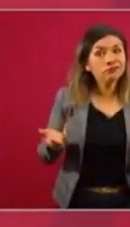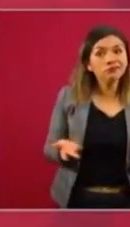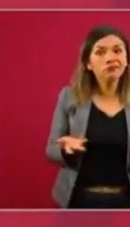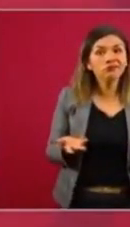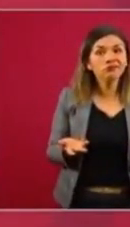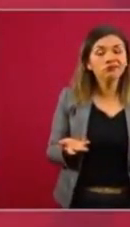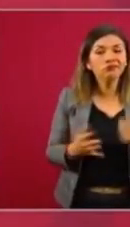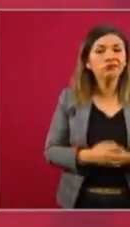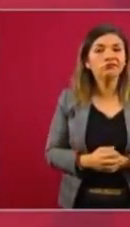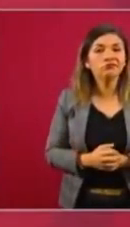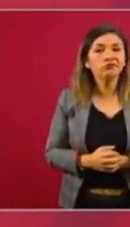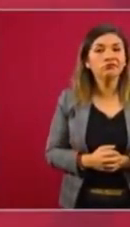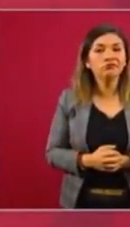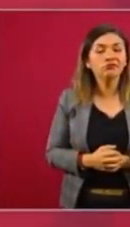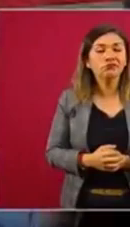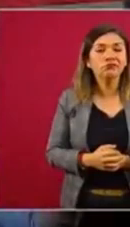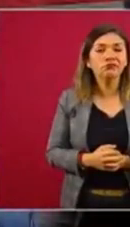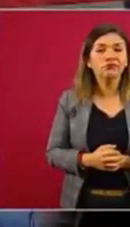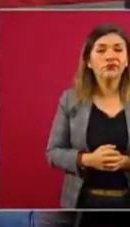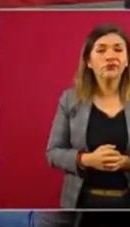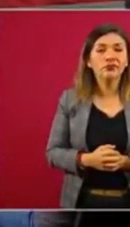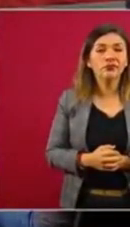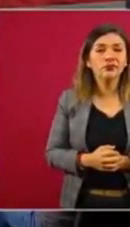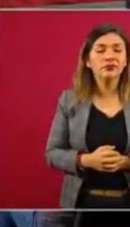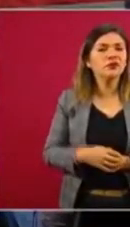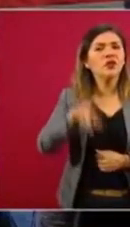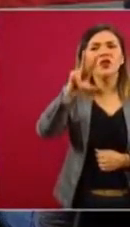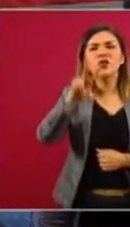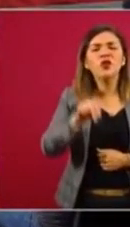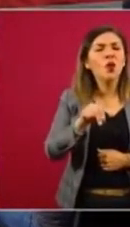y que primero no se manejara